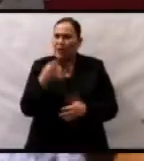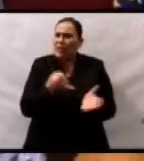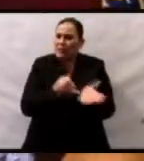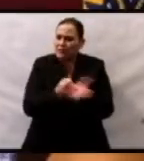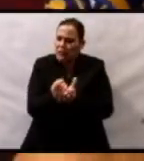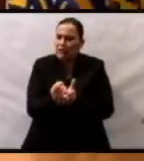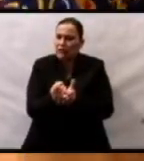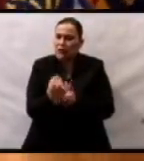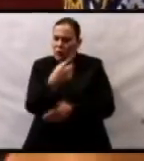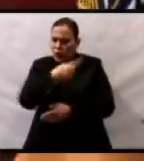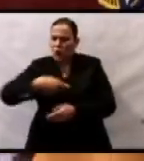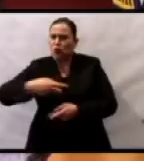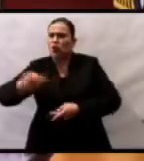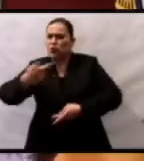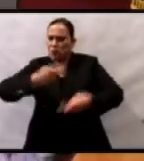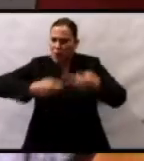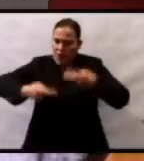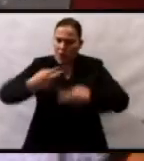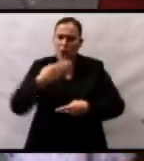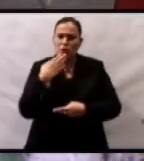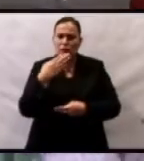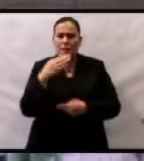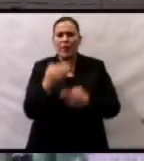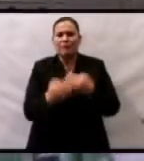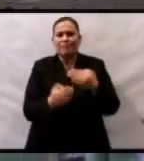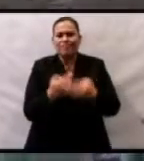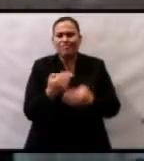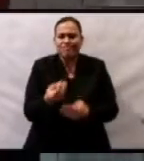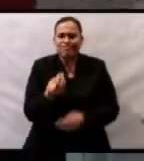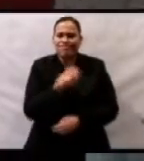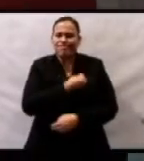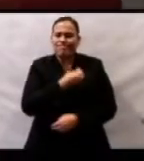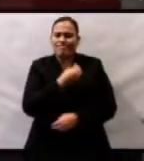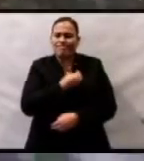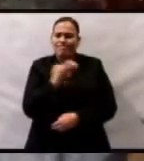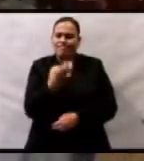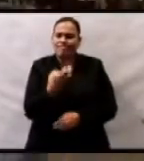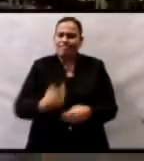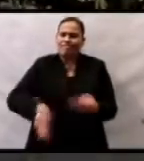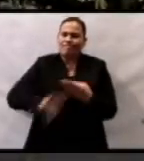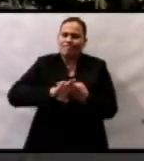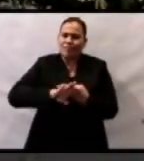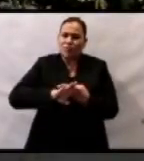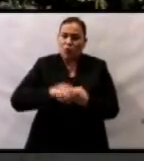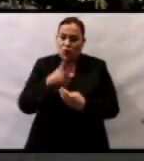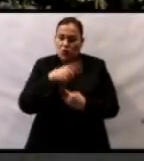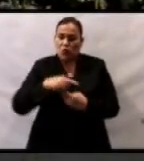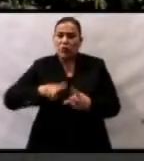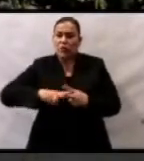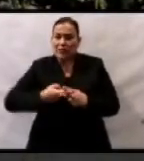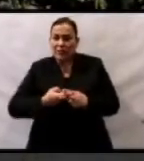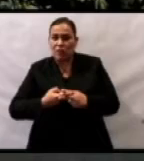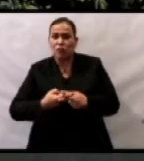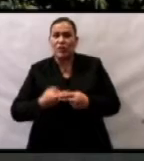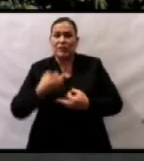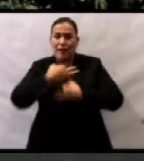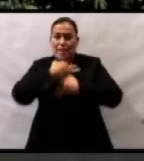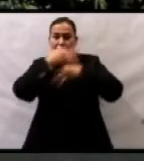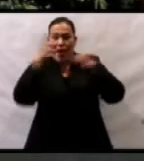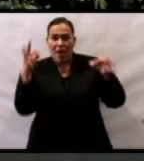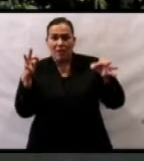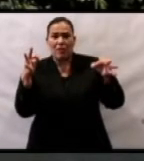Nos preparamos lo mejor posible para resistir sus efectos, comenzamos las campañas preventivas,